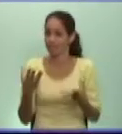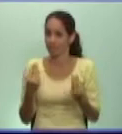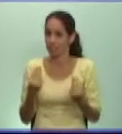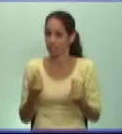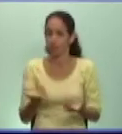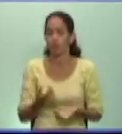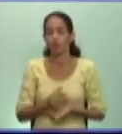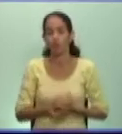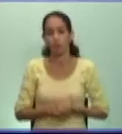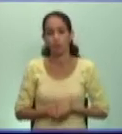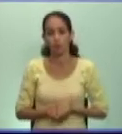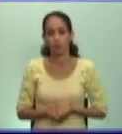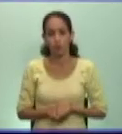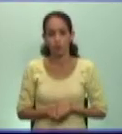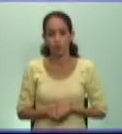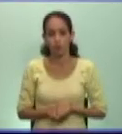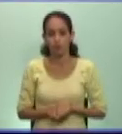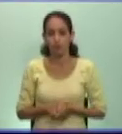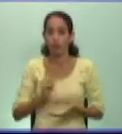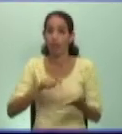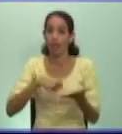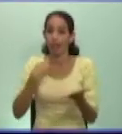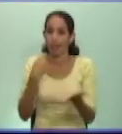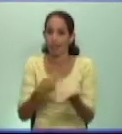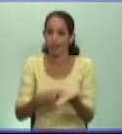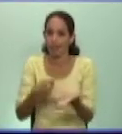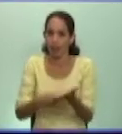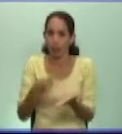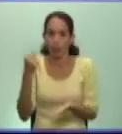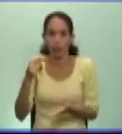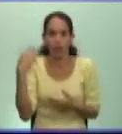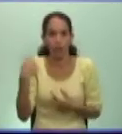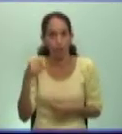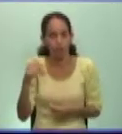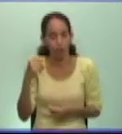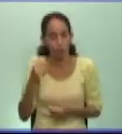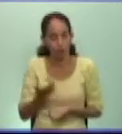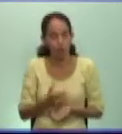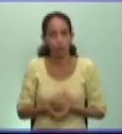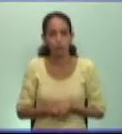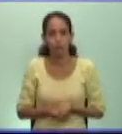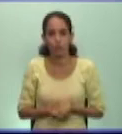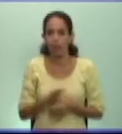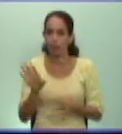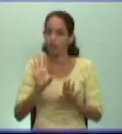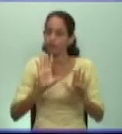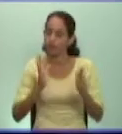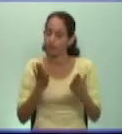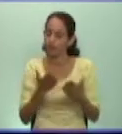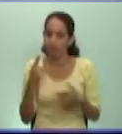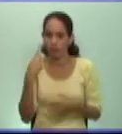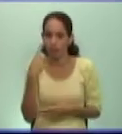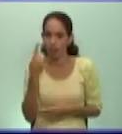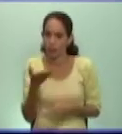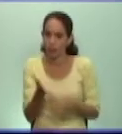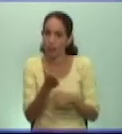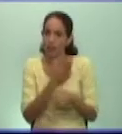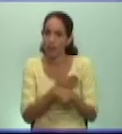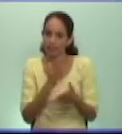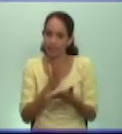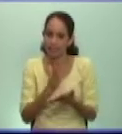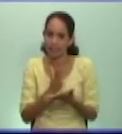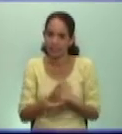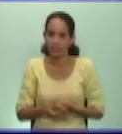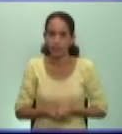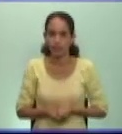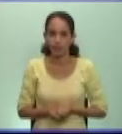métodos anexionistas, las compras, los chantajes, o sea, todas las variantes que vimos en toda esta expansión. Y esto hizo que el